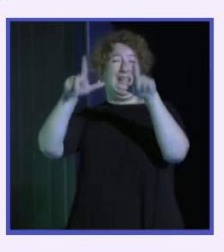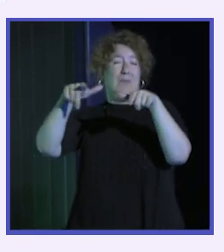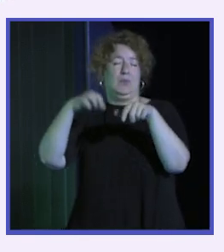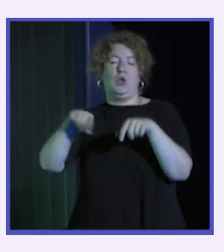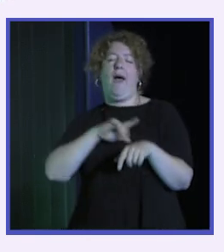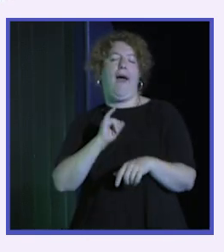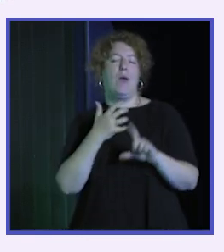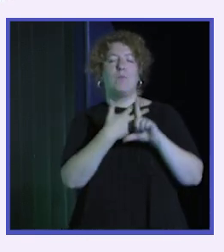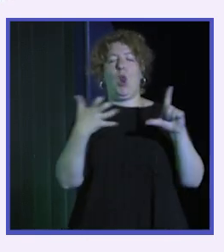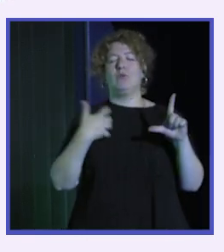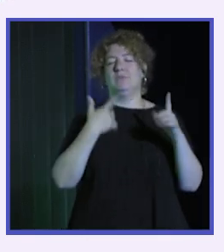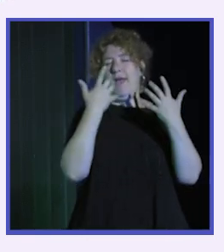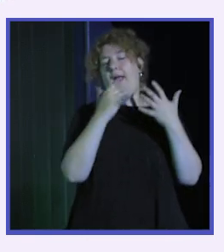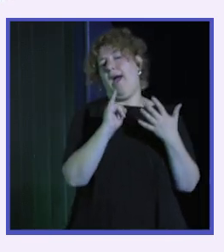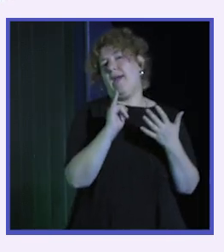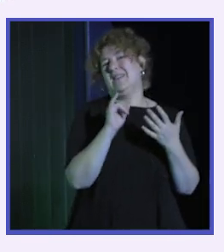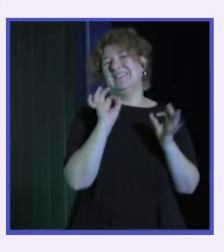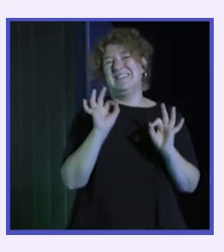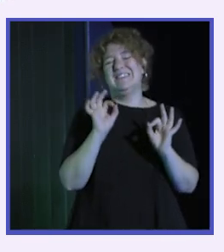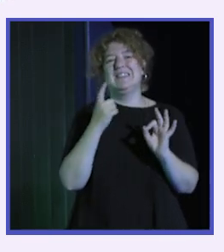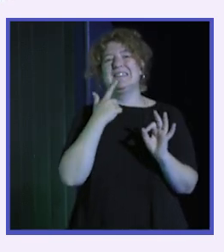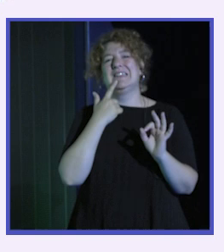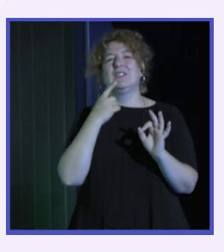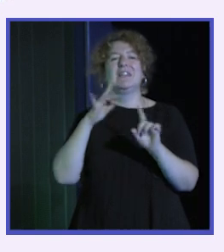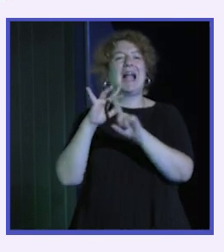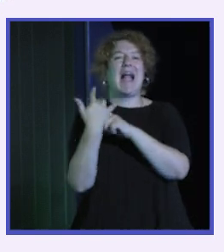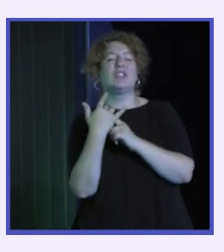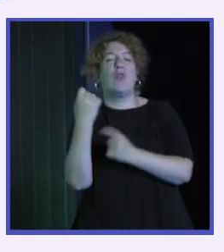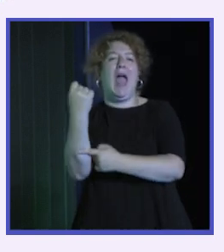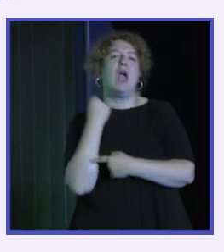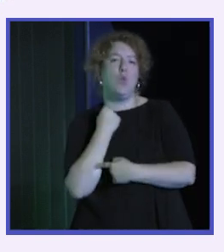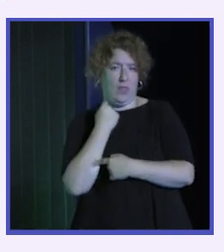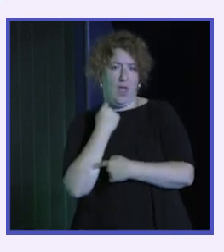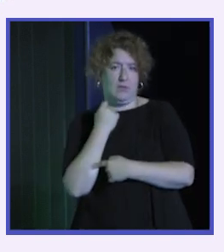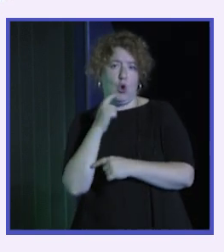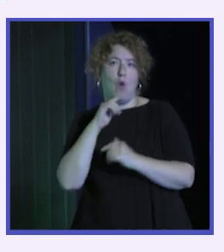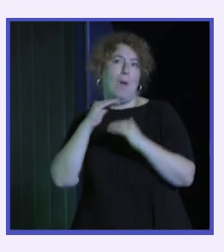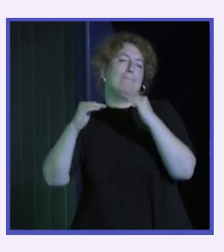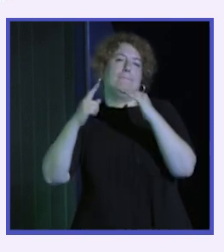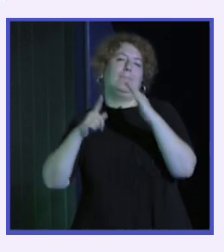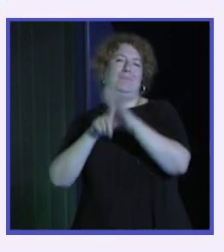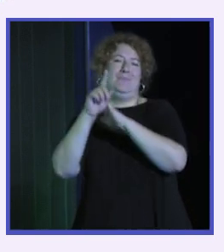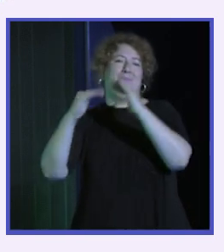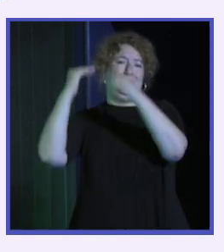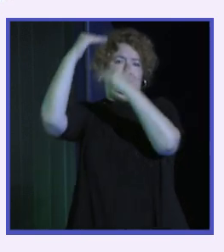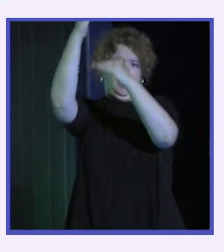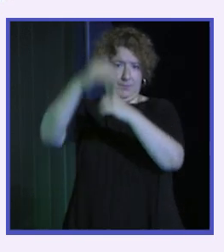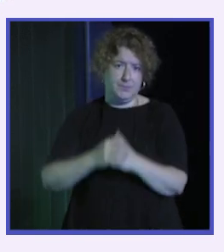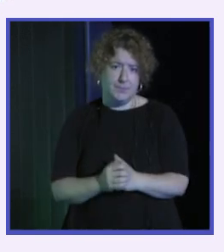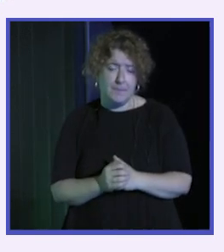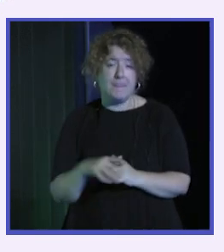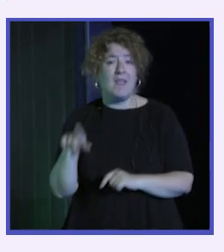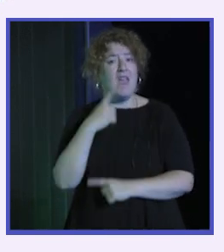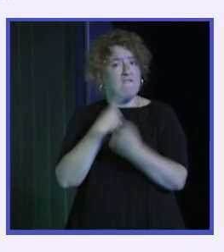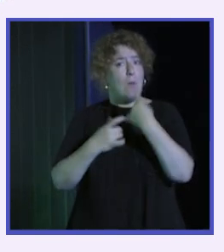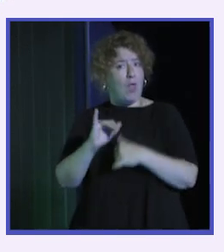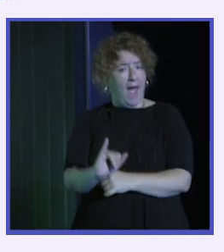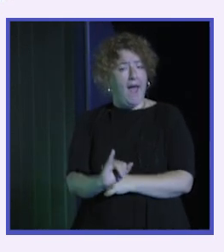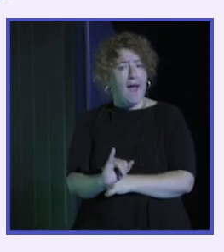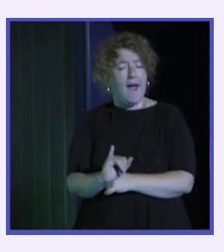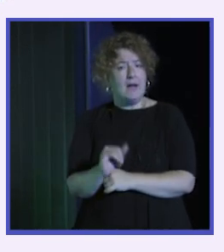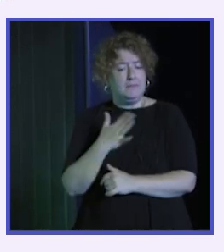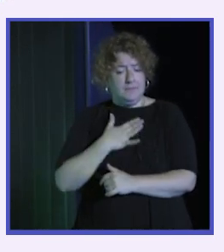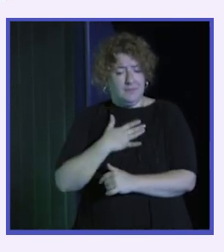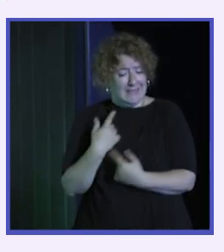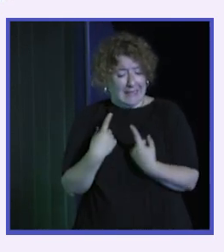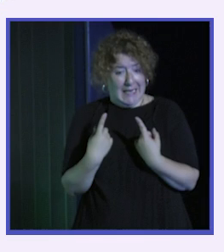body un prompt que es escalación de un caso de soporte. El prompt viene por defecto con una serie de información que es la que